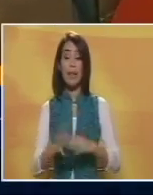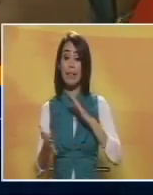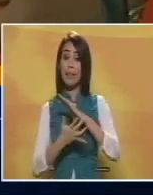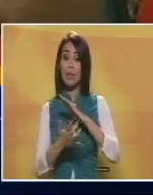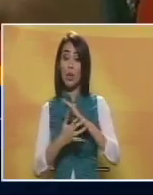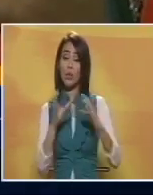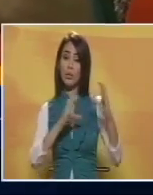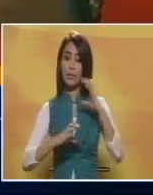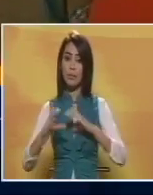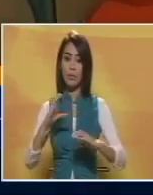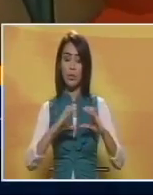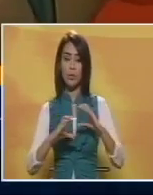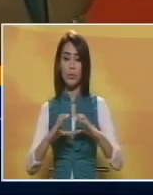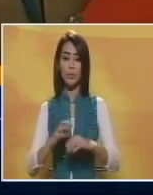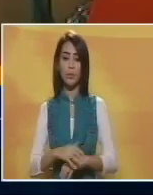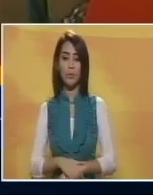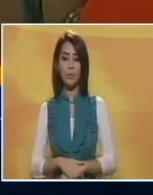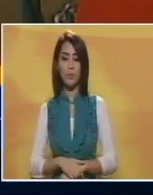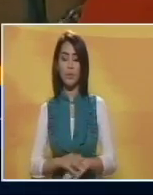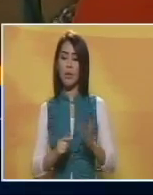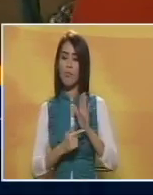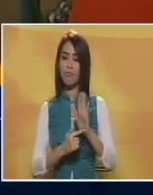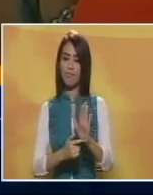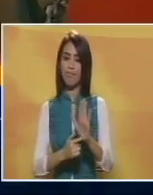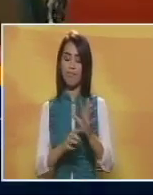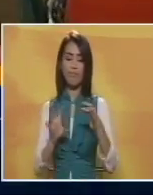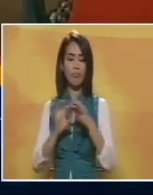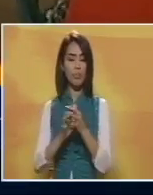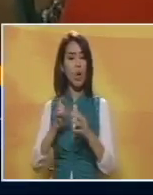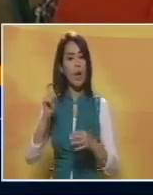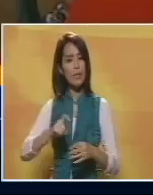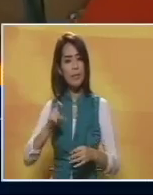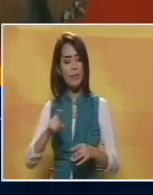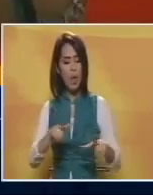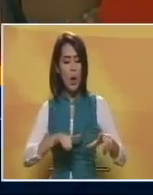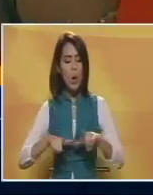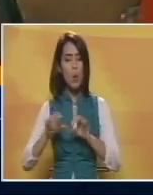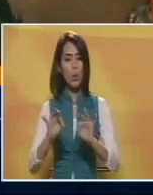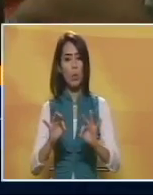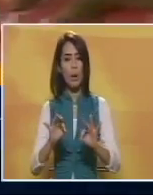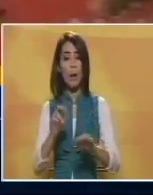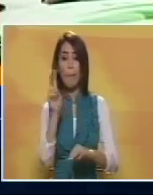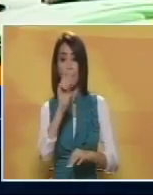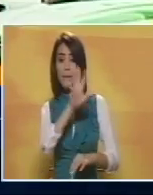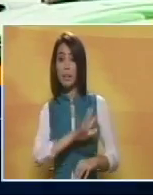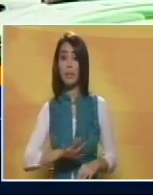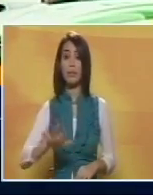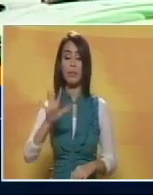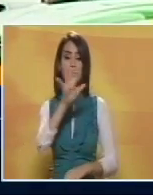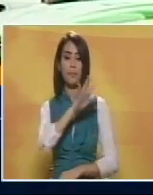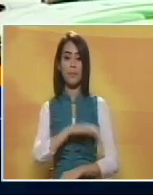tecnológico, poniéndolo en sintonía con las necesidades locales, regionales y nacionales del país.